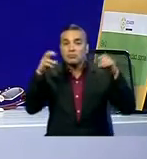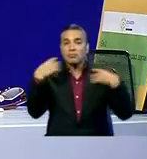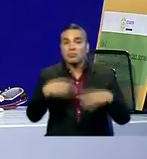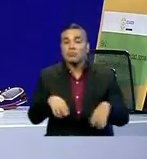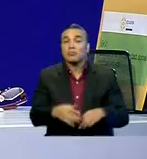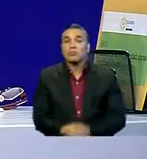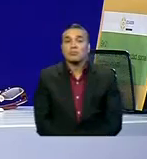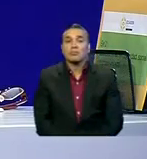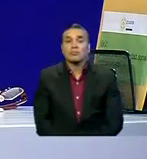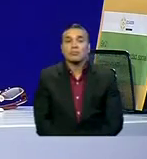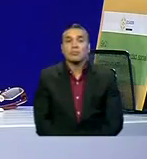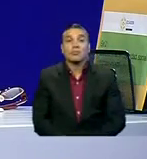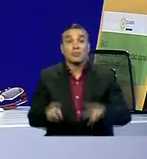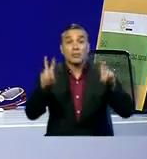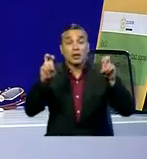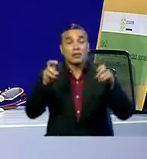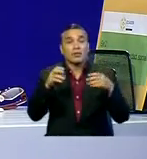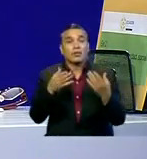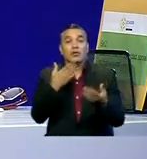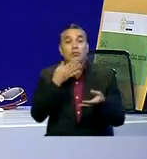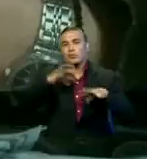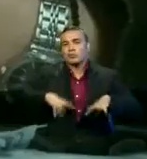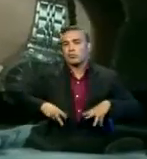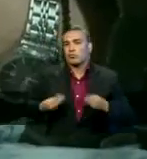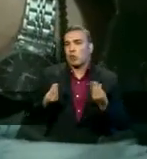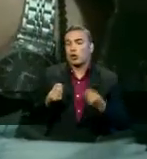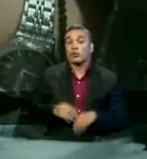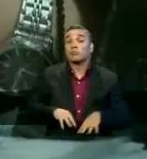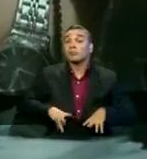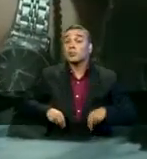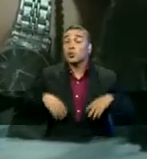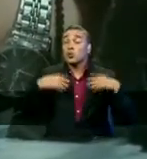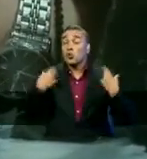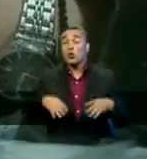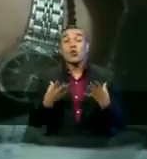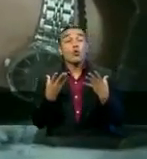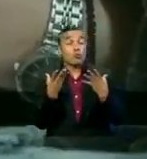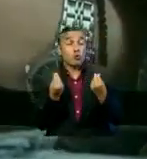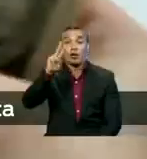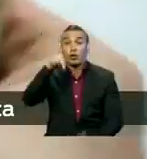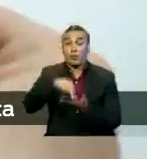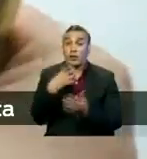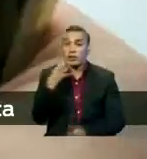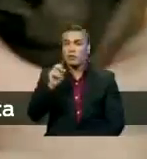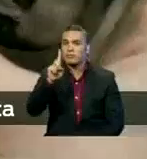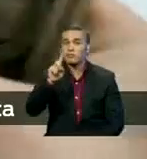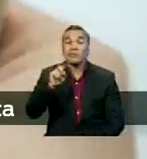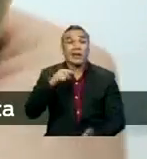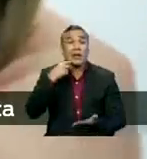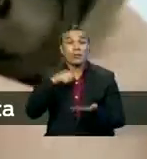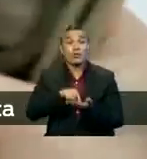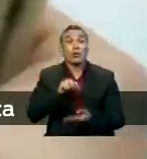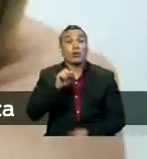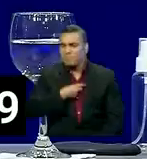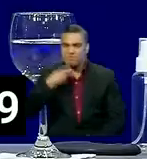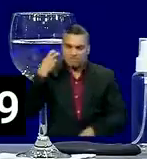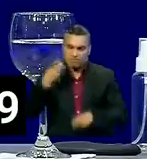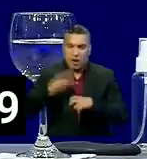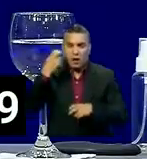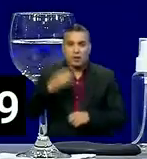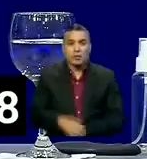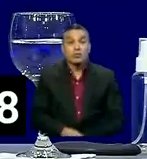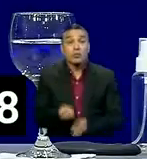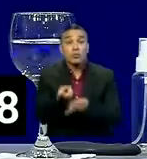una les plantearon múltiples preguntas. Y así respondieron, por ejemplo, en cómo solucionar la economía del país.